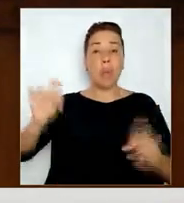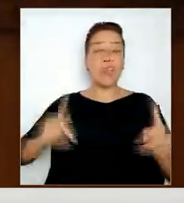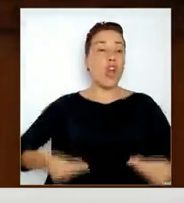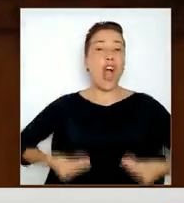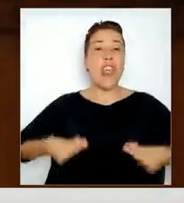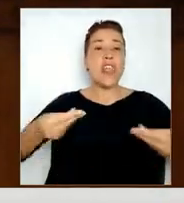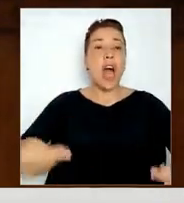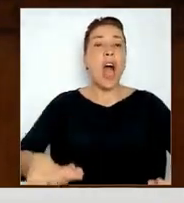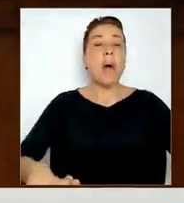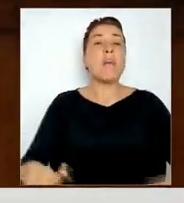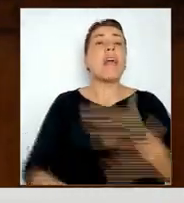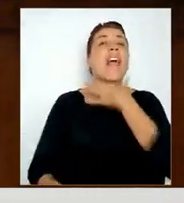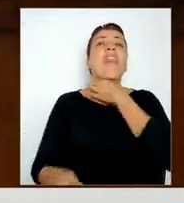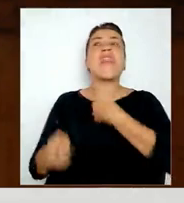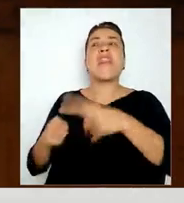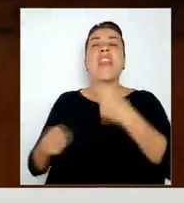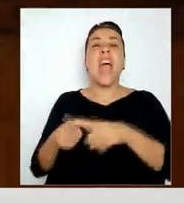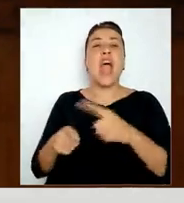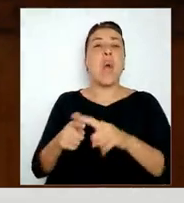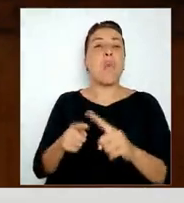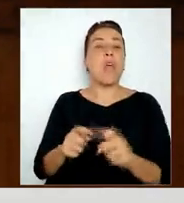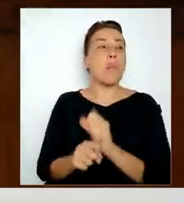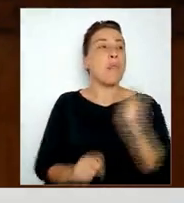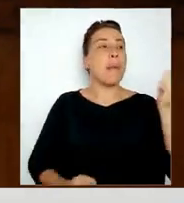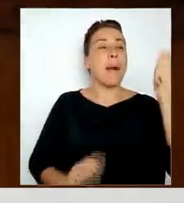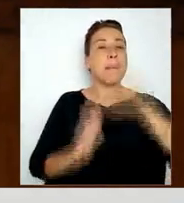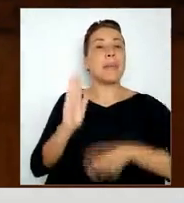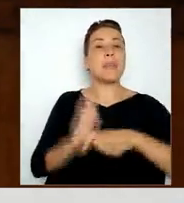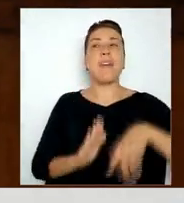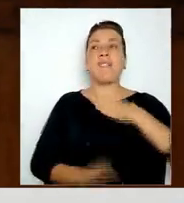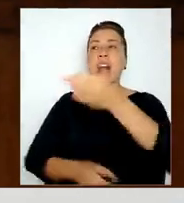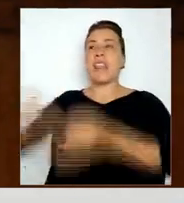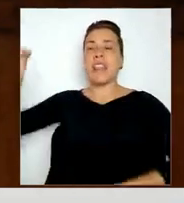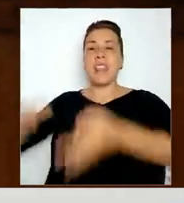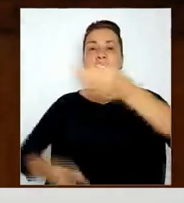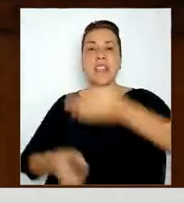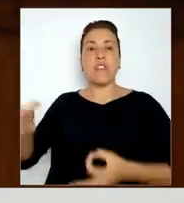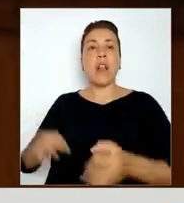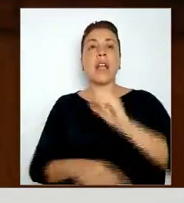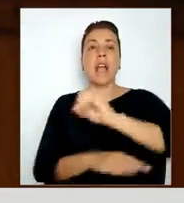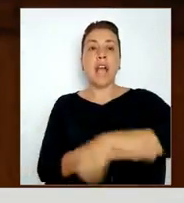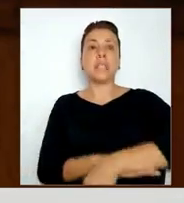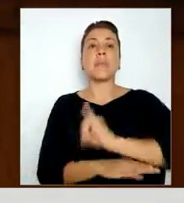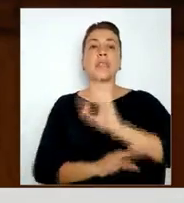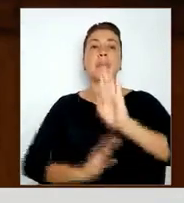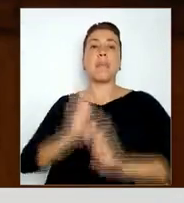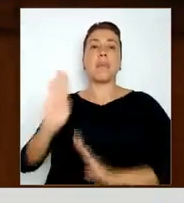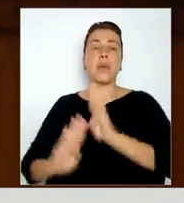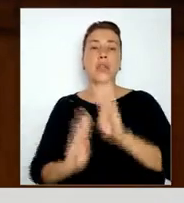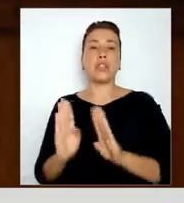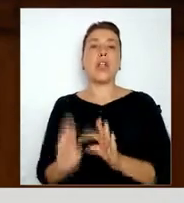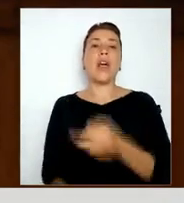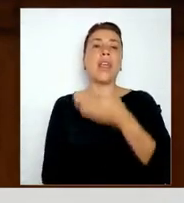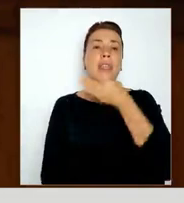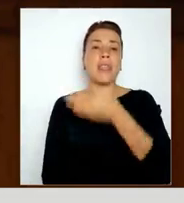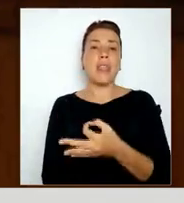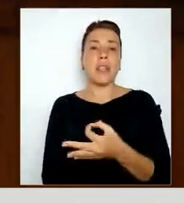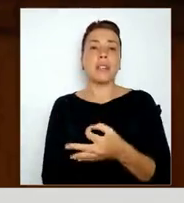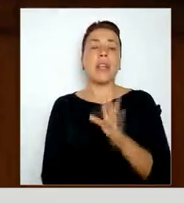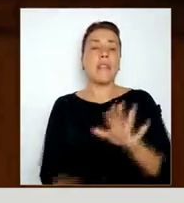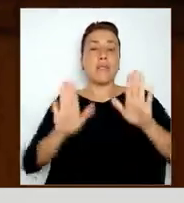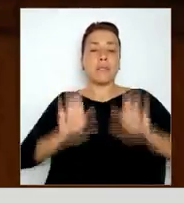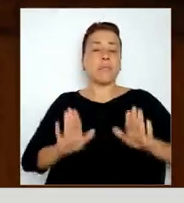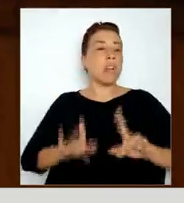de arancel recurrían a tribunales de Justicia que acogían la acción de protección declarando la retención de dichos documentos